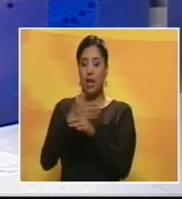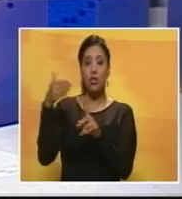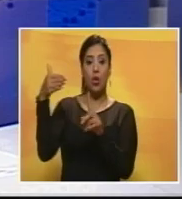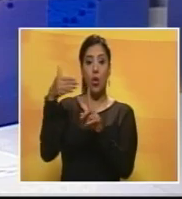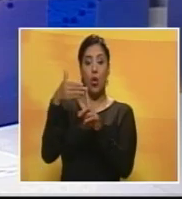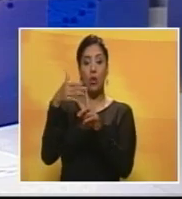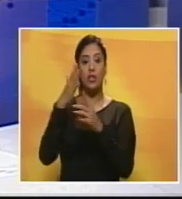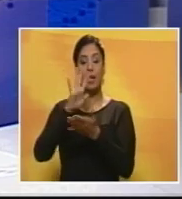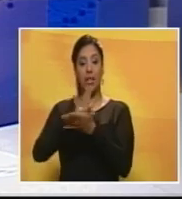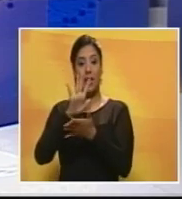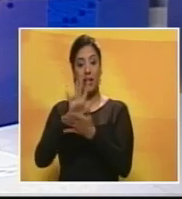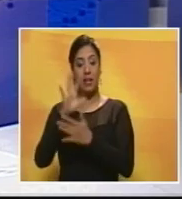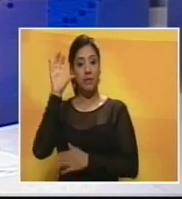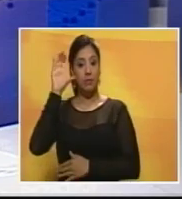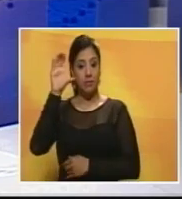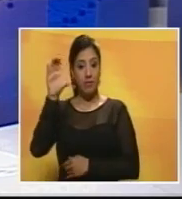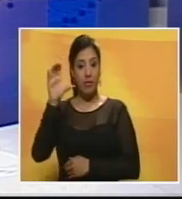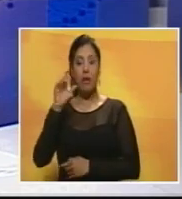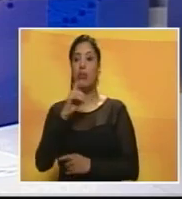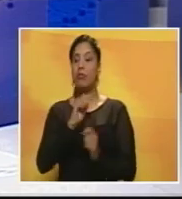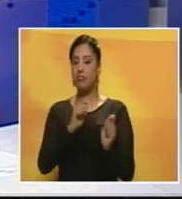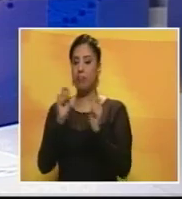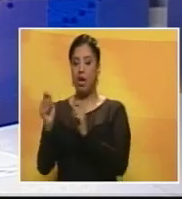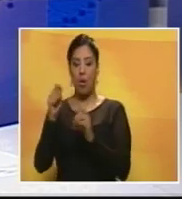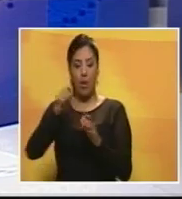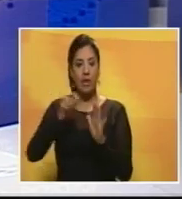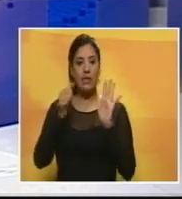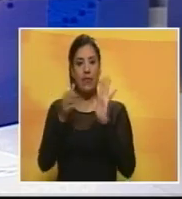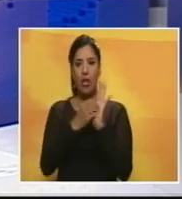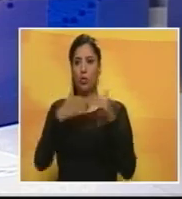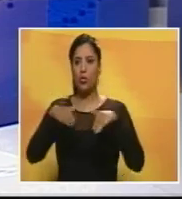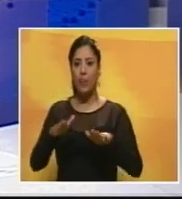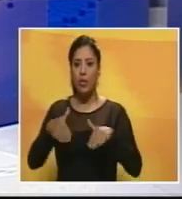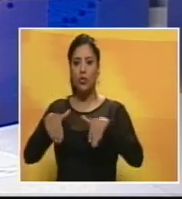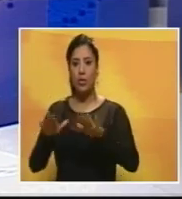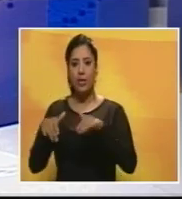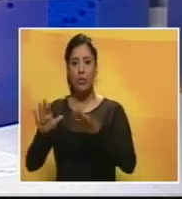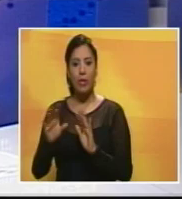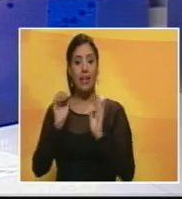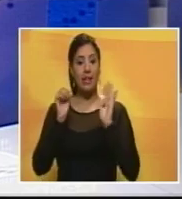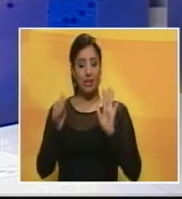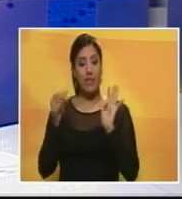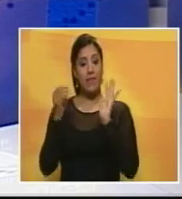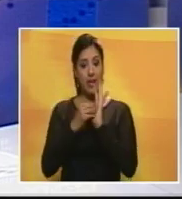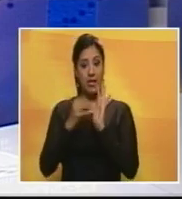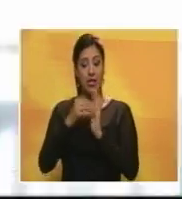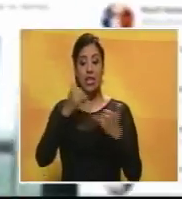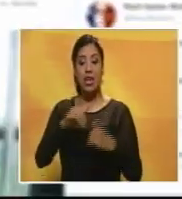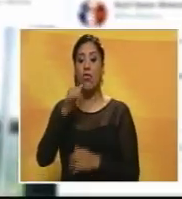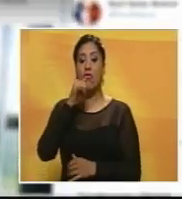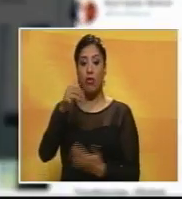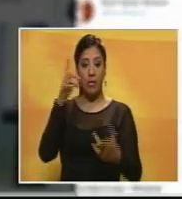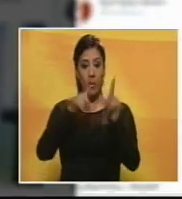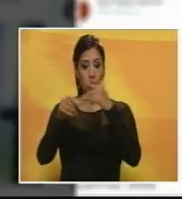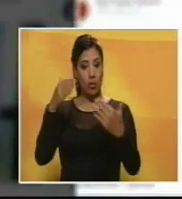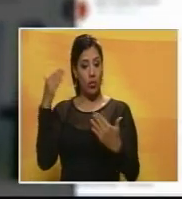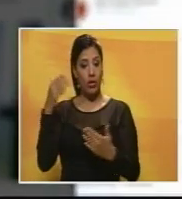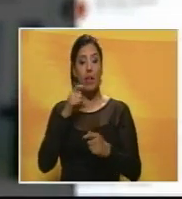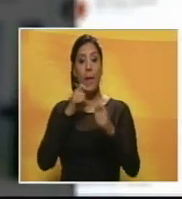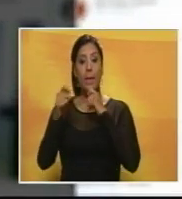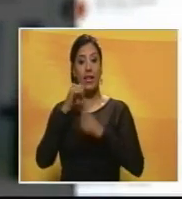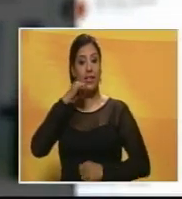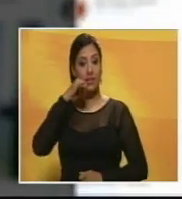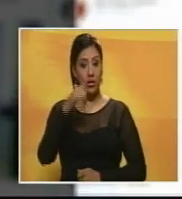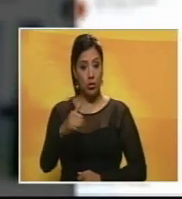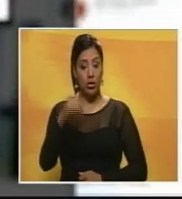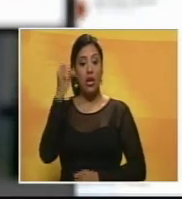contra la integridad de la nación, fue diferida por sexta vez. Así lo informó su hija Andreina Baduel. A través de la cuenta en Twitter, la periodista